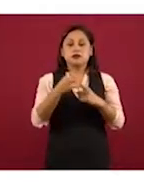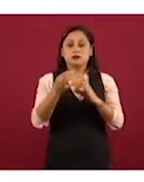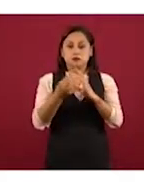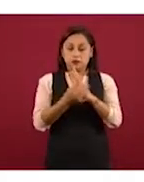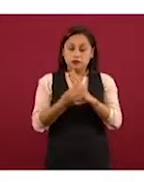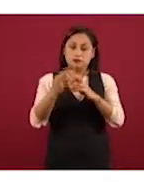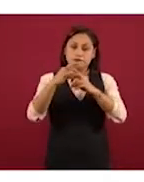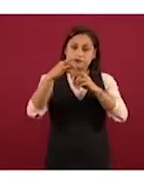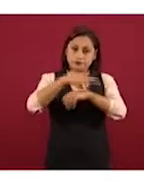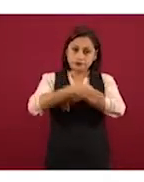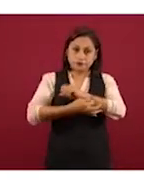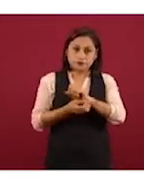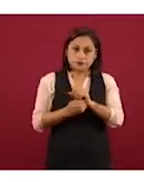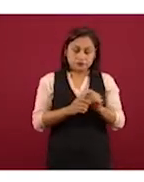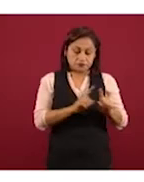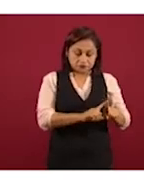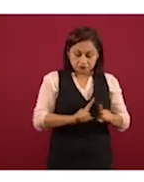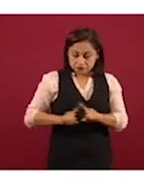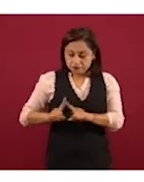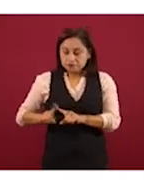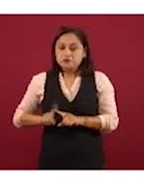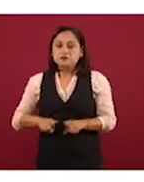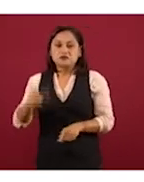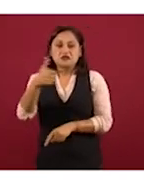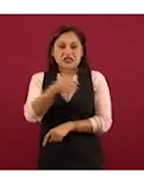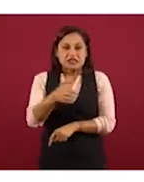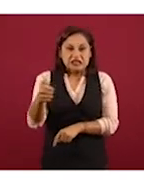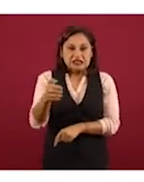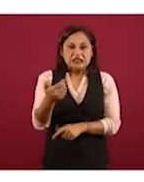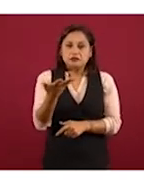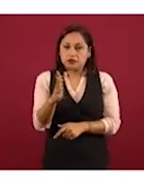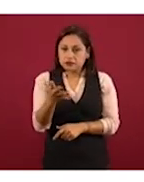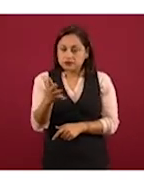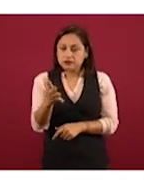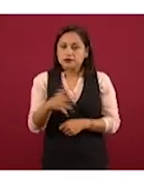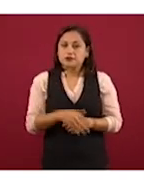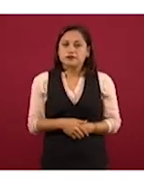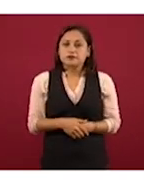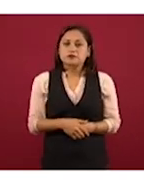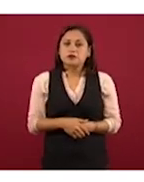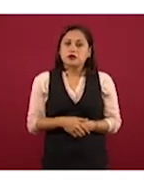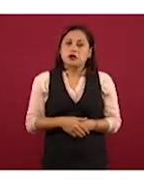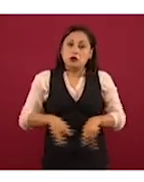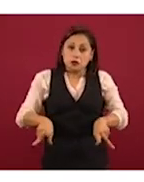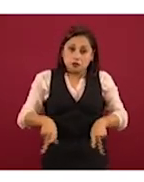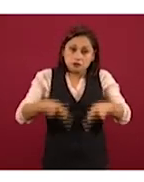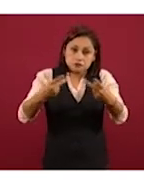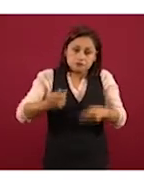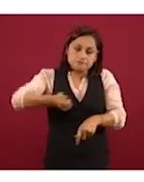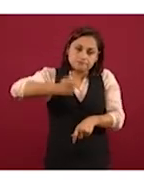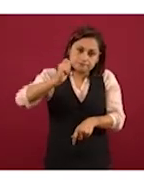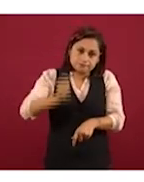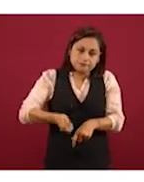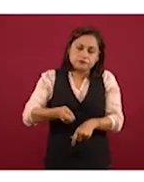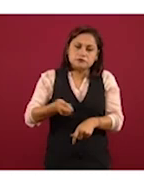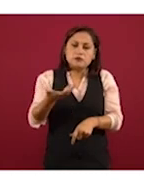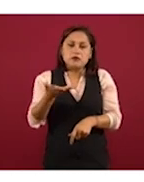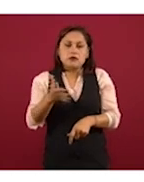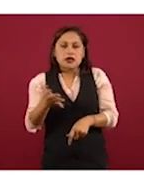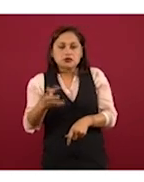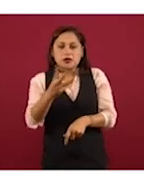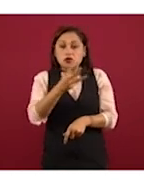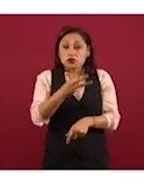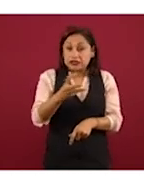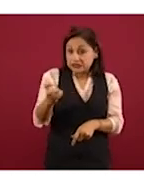aproximadamente como ustedes pueden ver una subasta ordinaria y ya una subasta un poco robusta son de 300 lotes